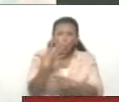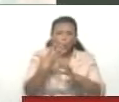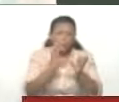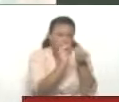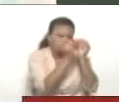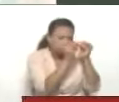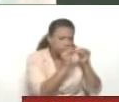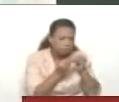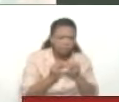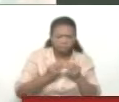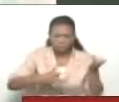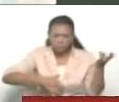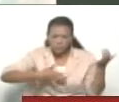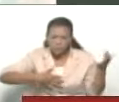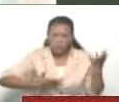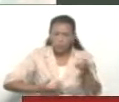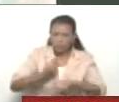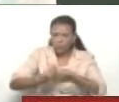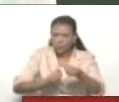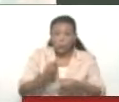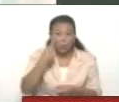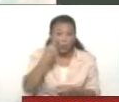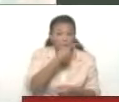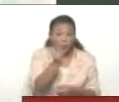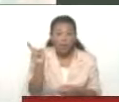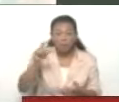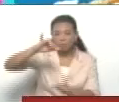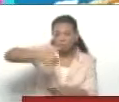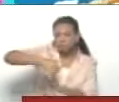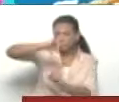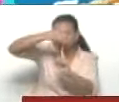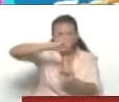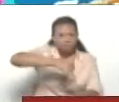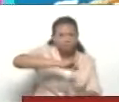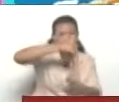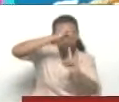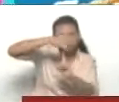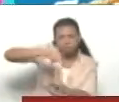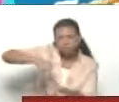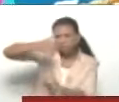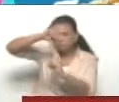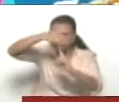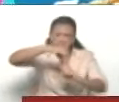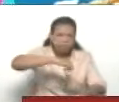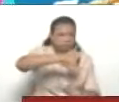instrumentos, vi mucho titiritero, titiritera,